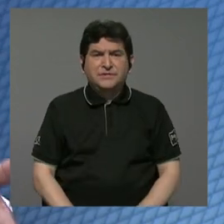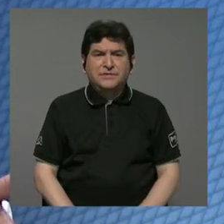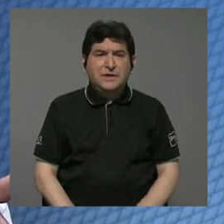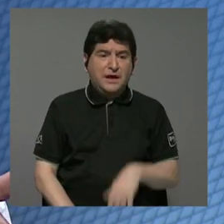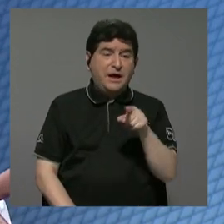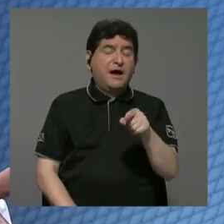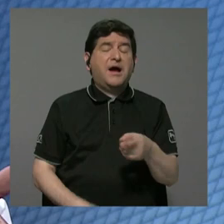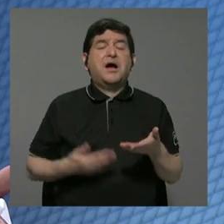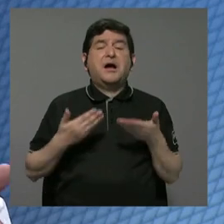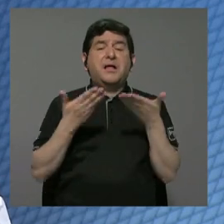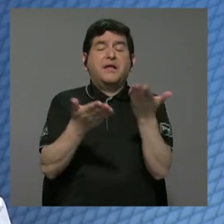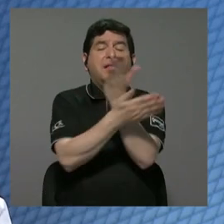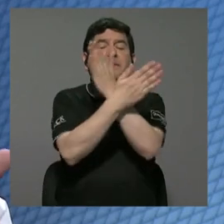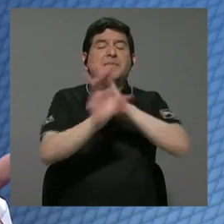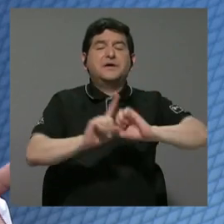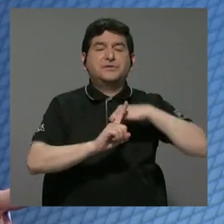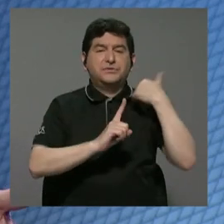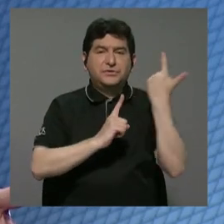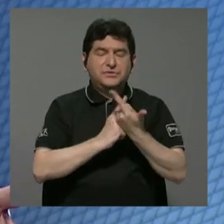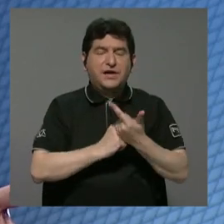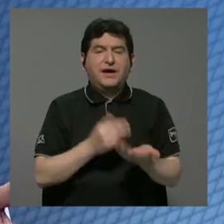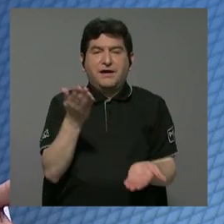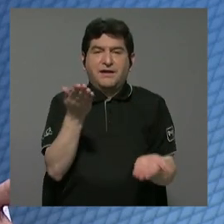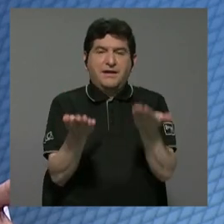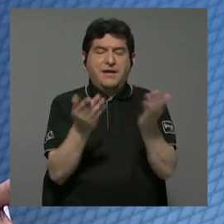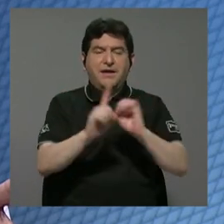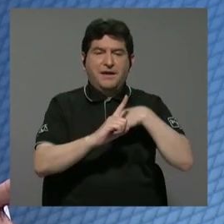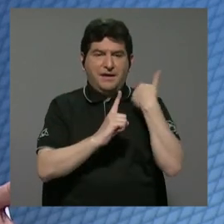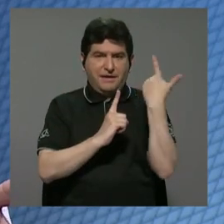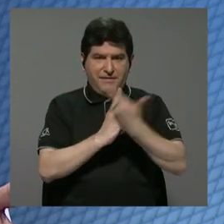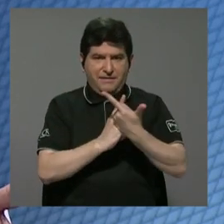justamente, otorgan paz social, que otorgan equilibrio social,